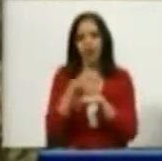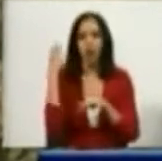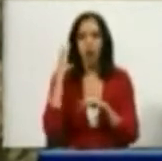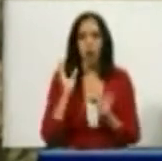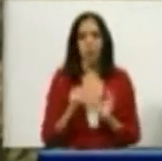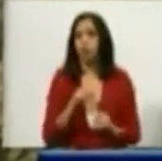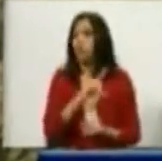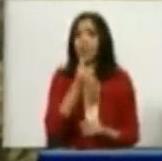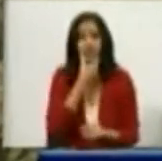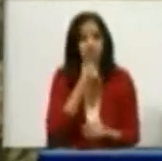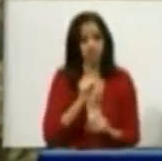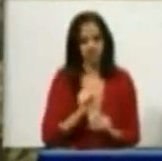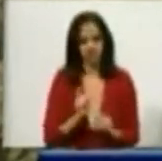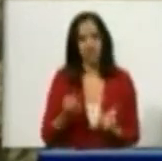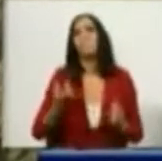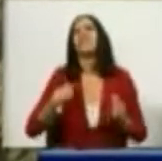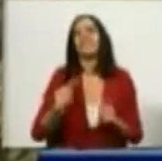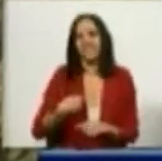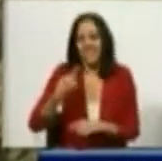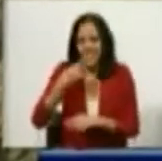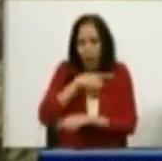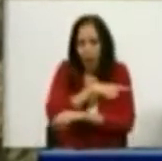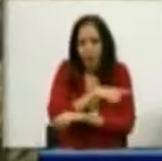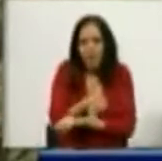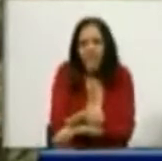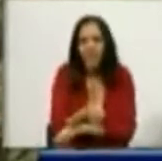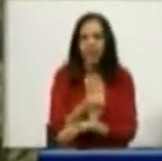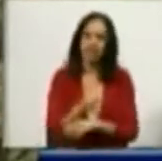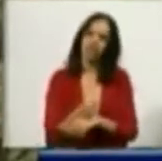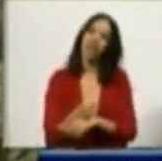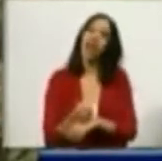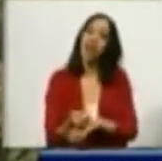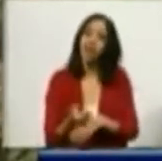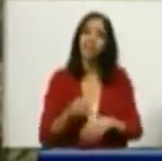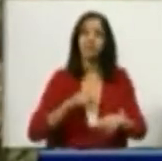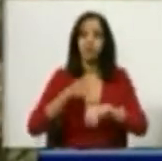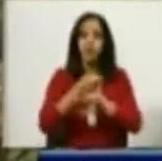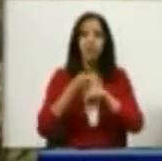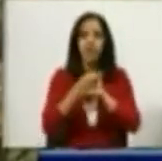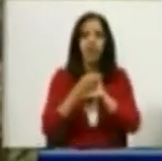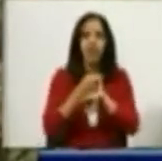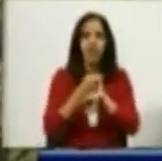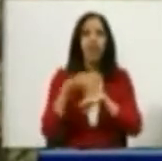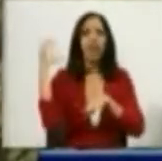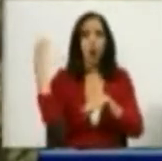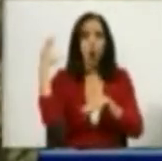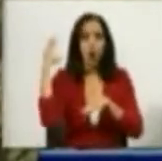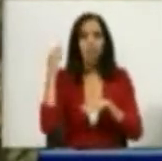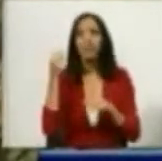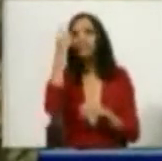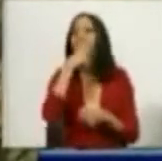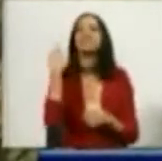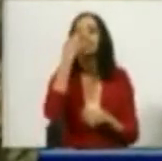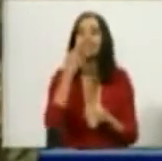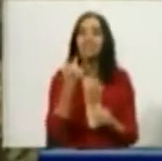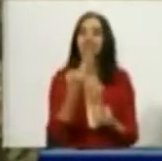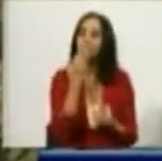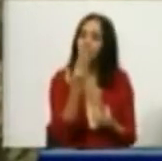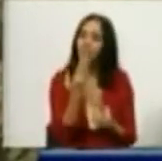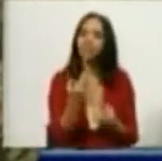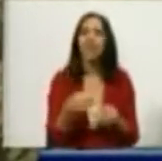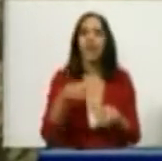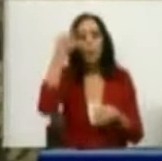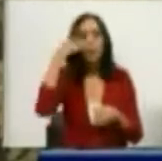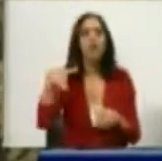él va se va a ver obligado a sentarse a gobernar Colombia y a darle la cara a los colombianos y a las colombianas que lo eligieron y